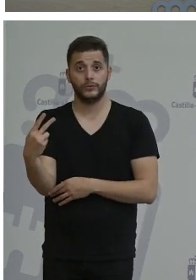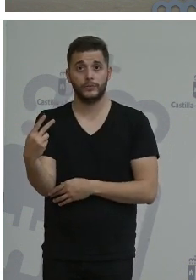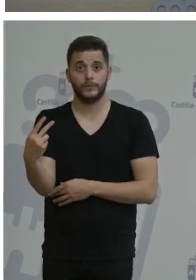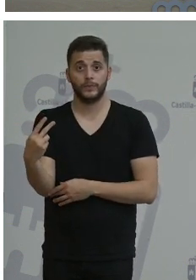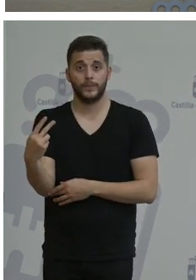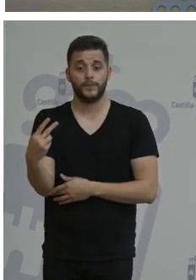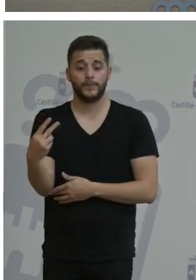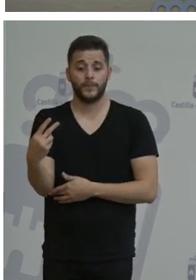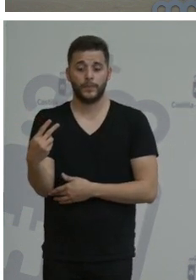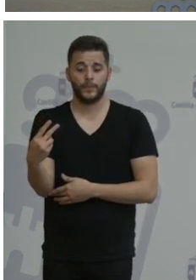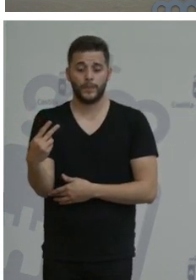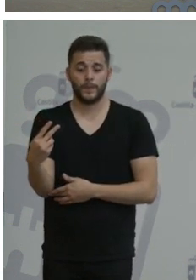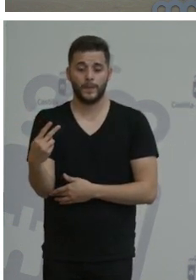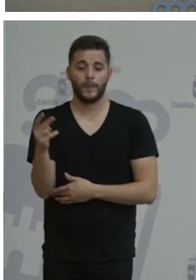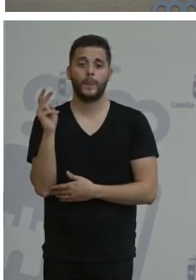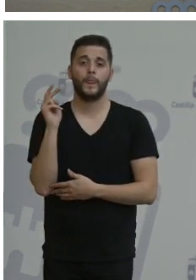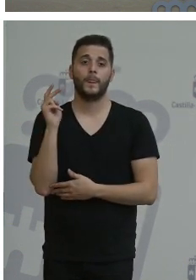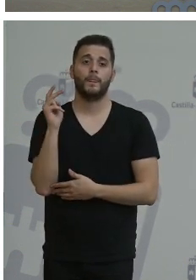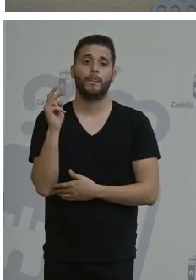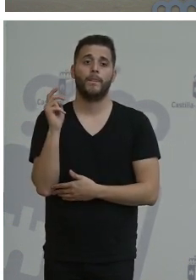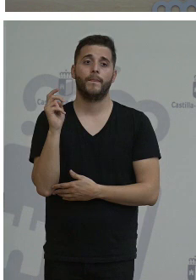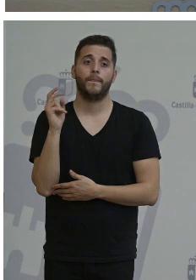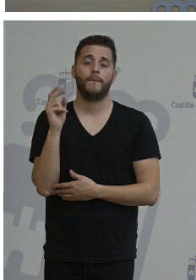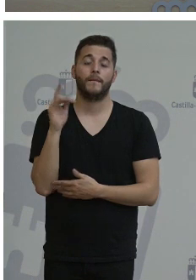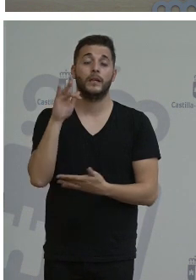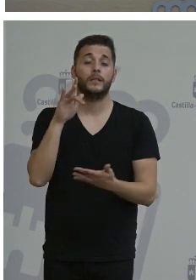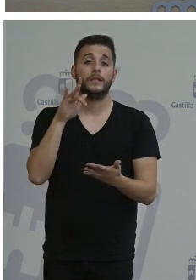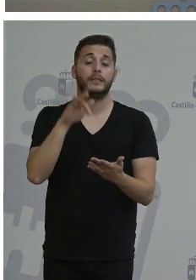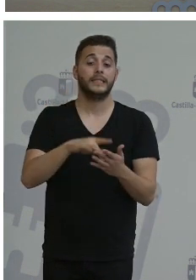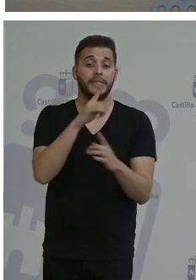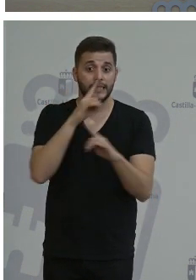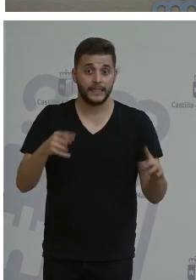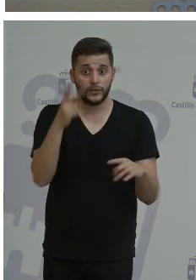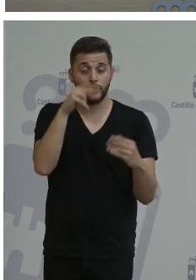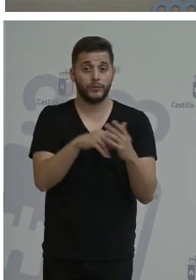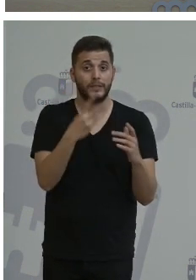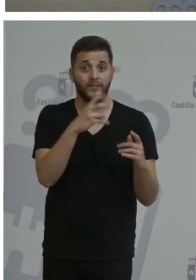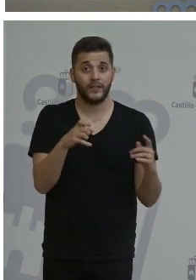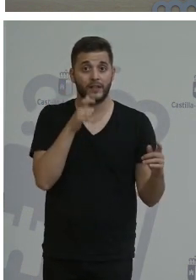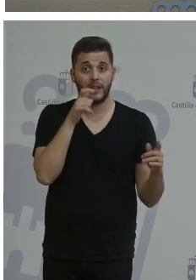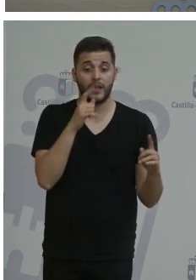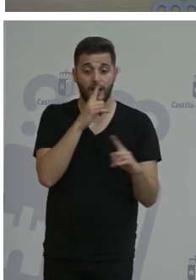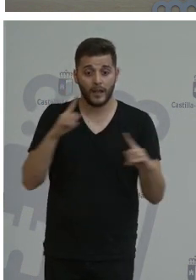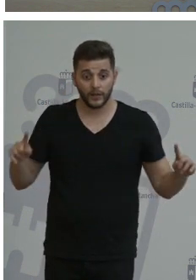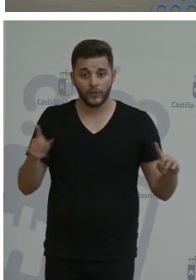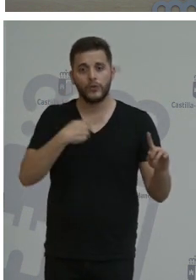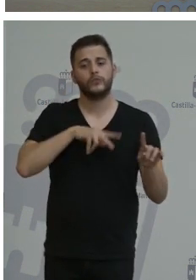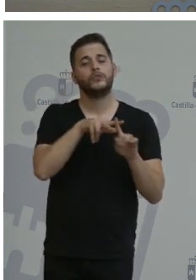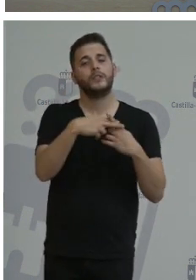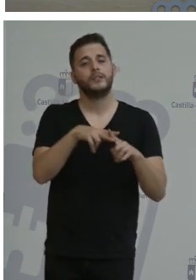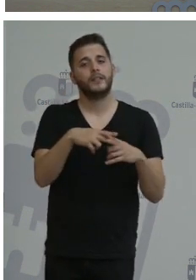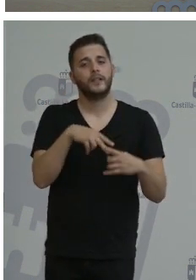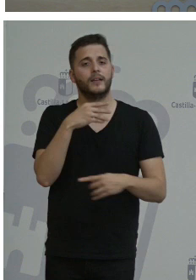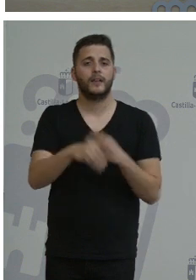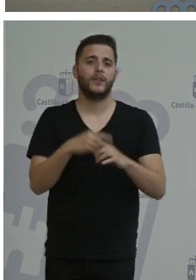todo este año 2020 vamos a realizar talleres en los que pretendemos